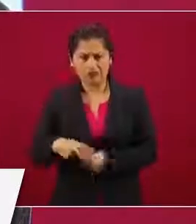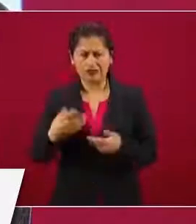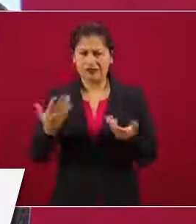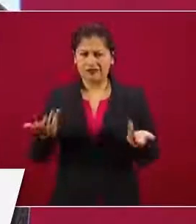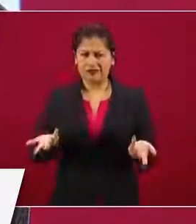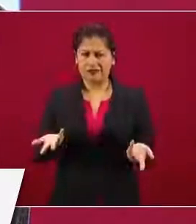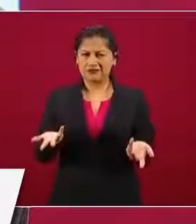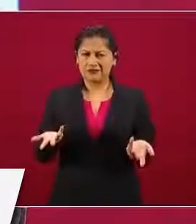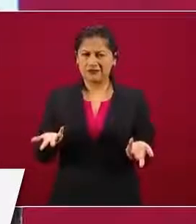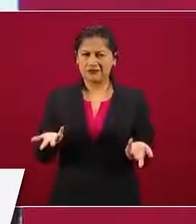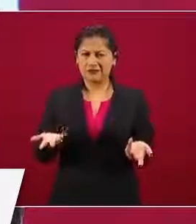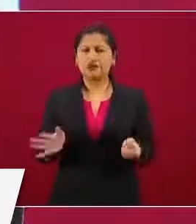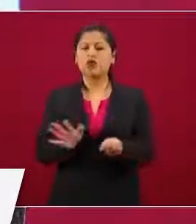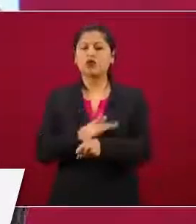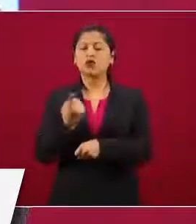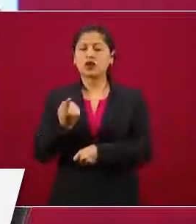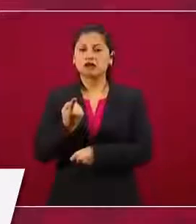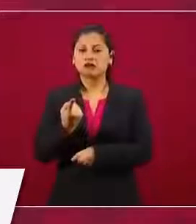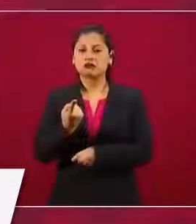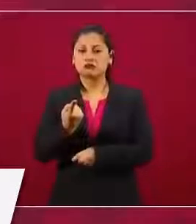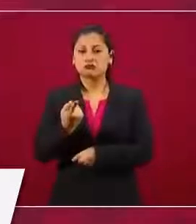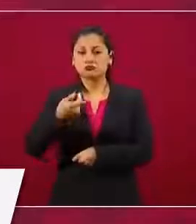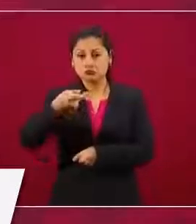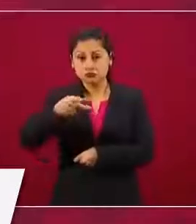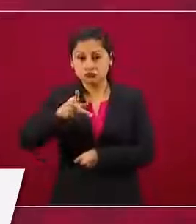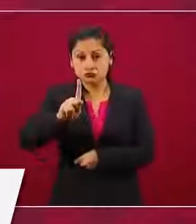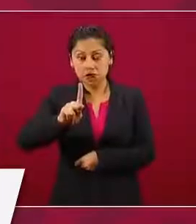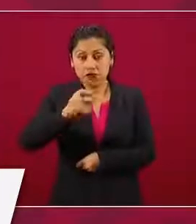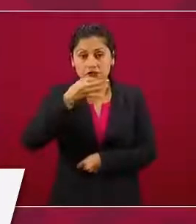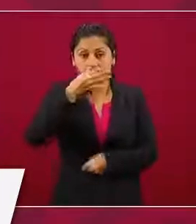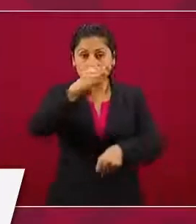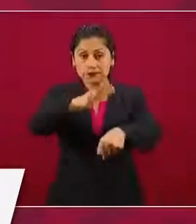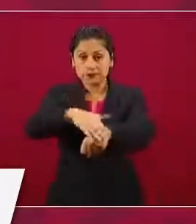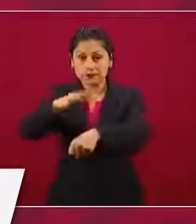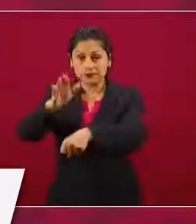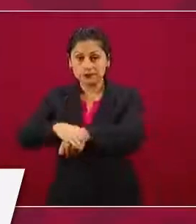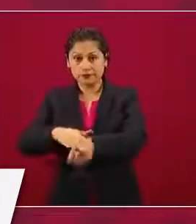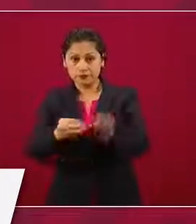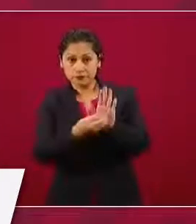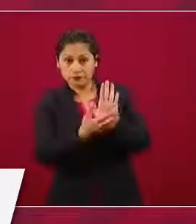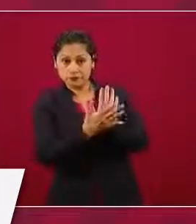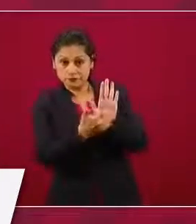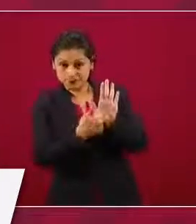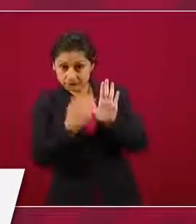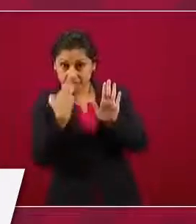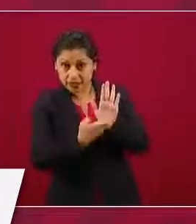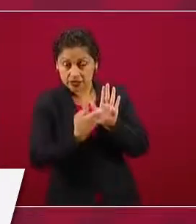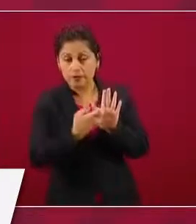pero es totalmente falso, completamente falso.